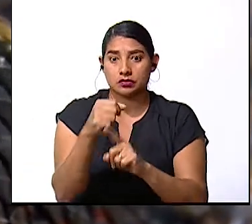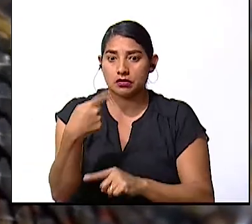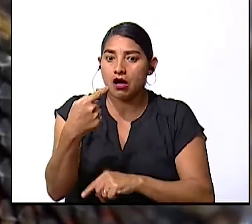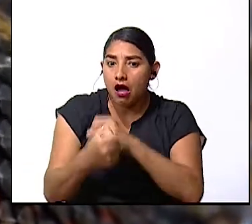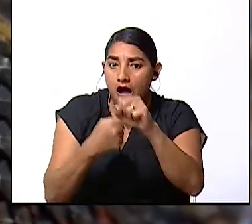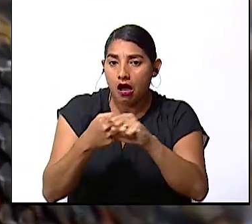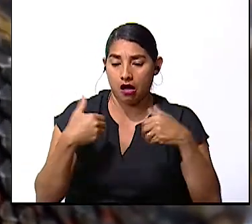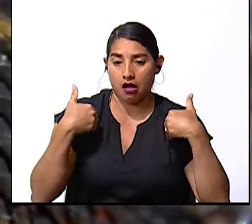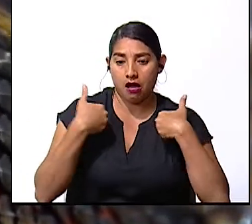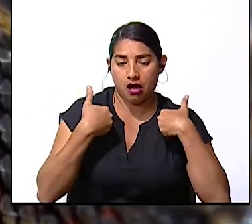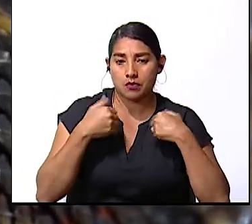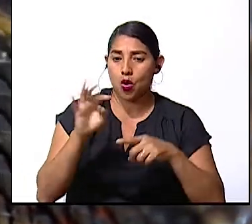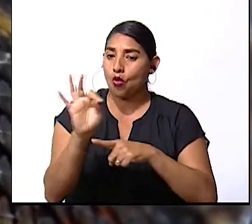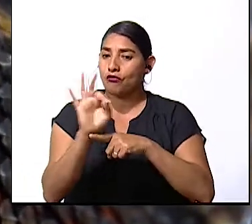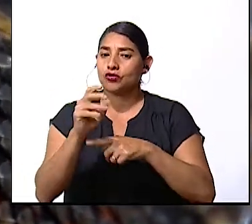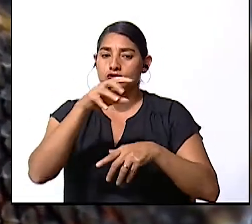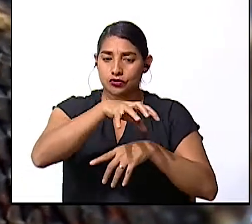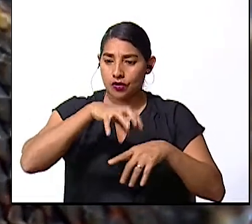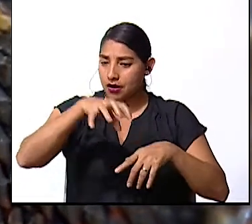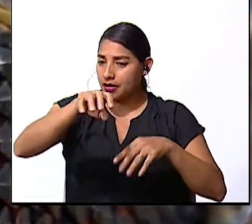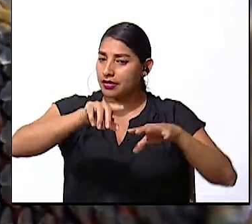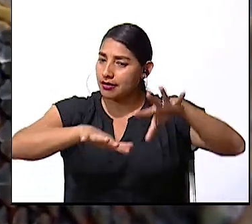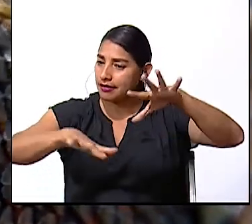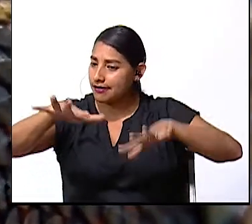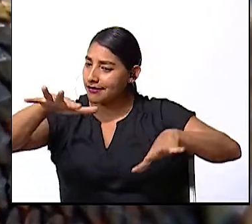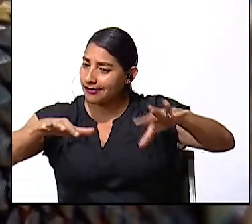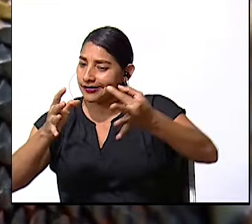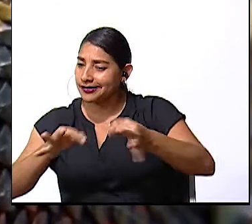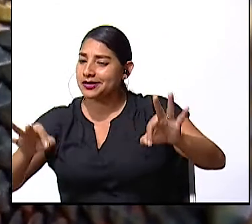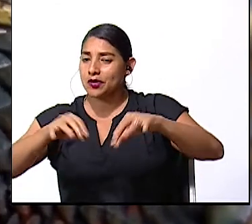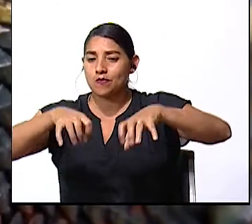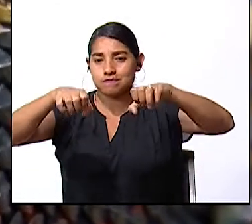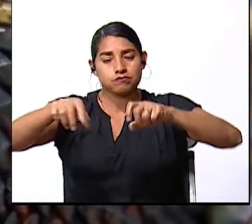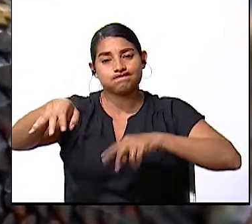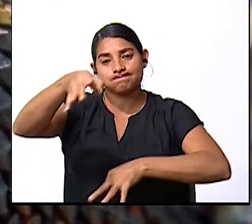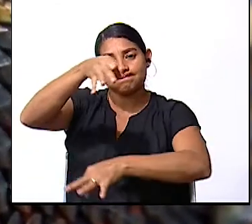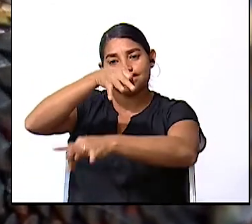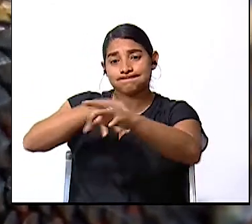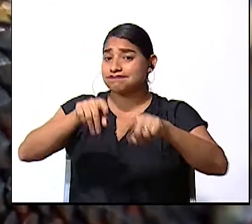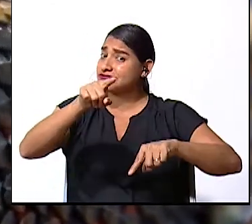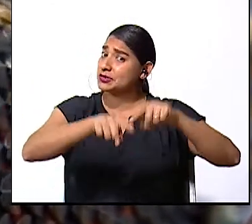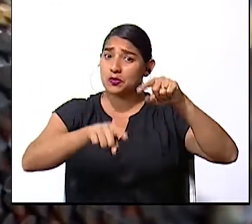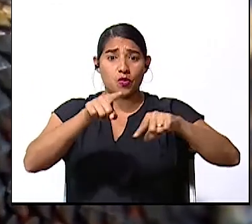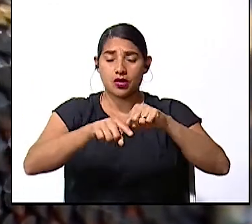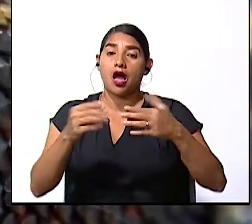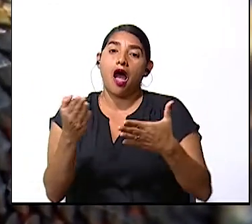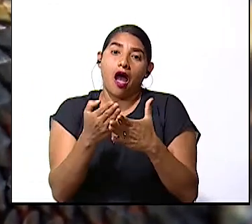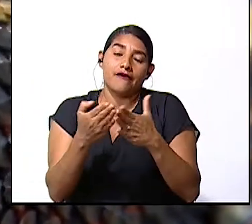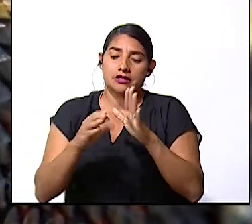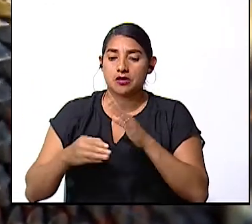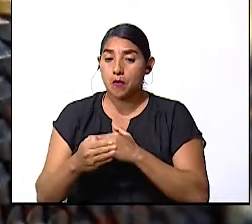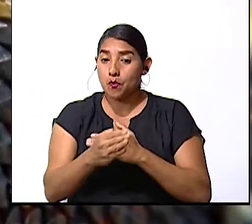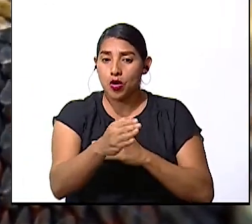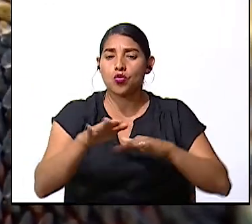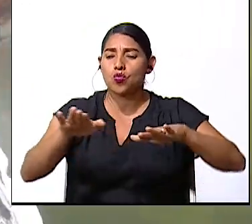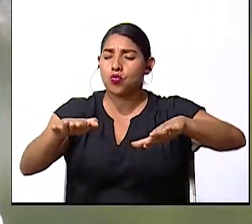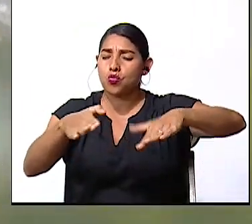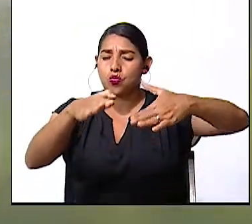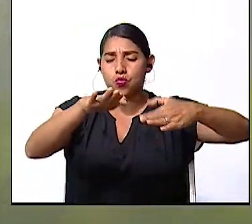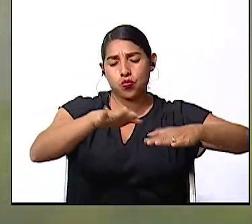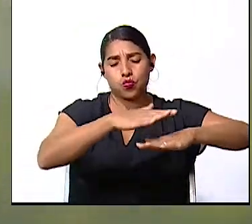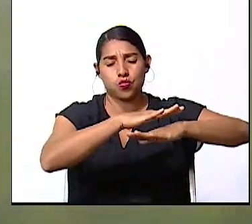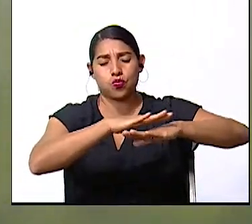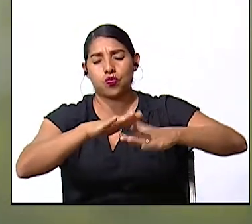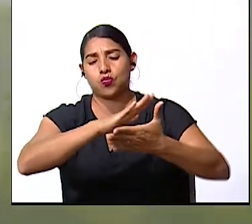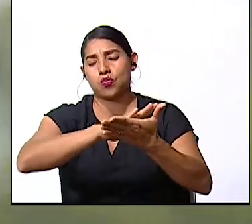animal tiene su función en los ecosistemas y es insustituible. Por ejemplo, hay peces que mantienen los ríos limpios y